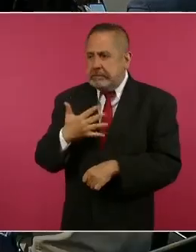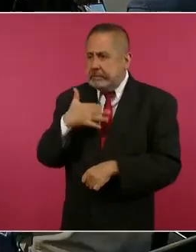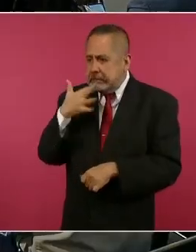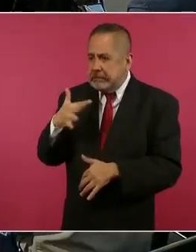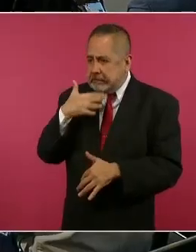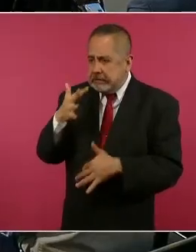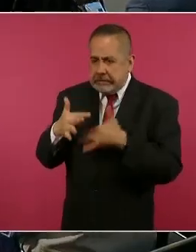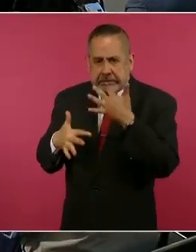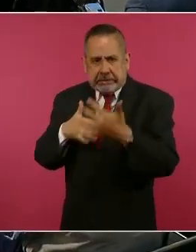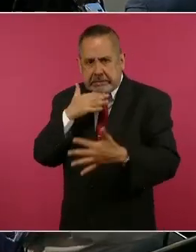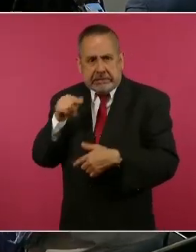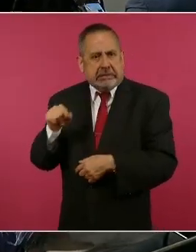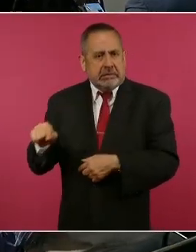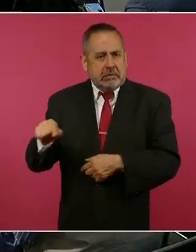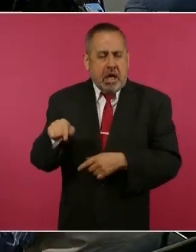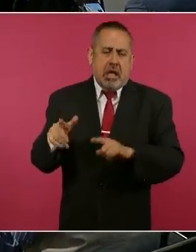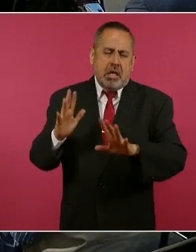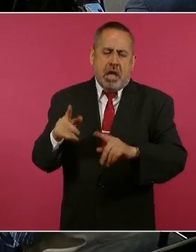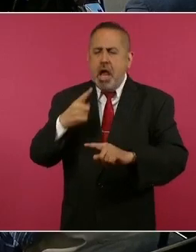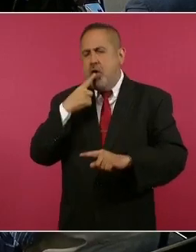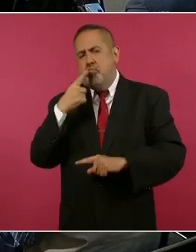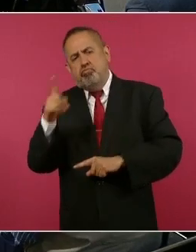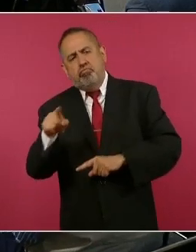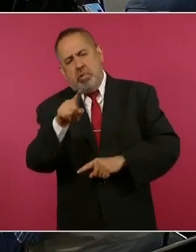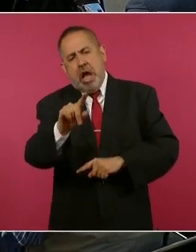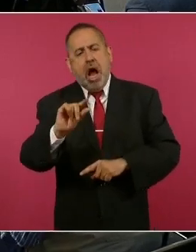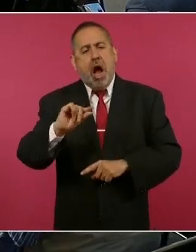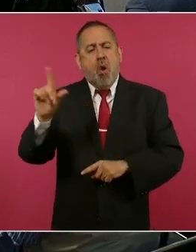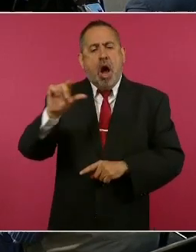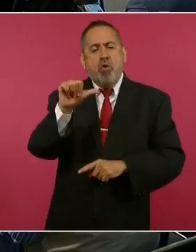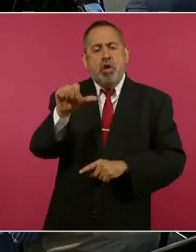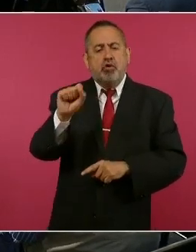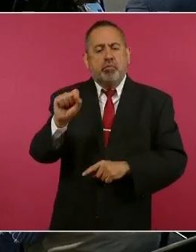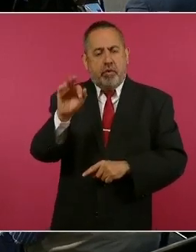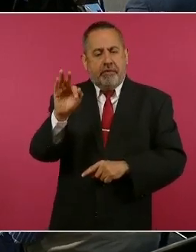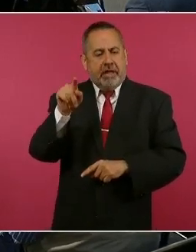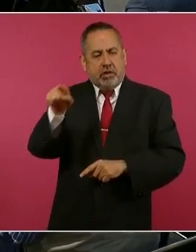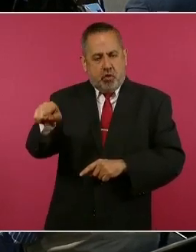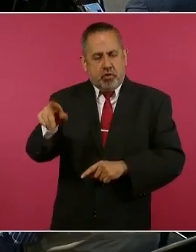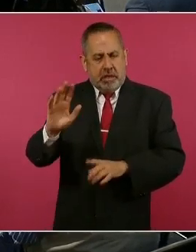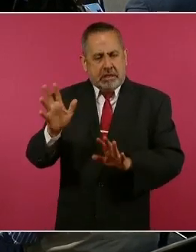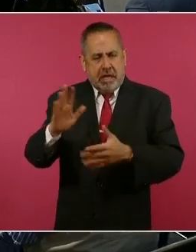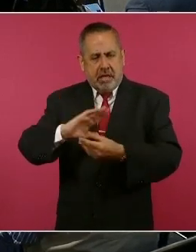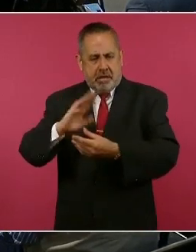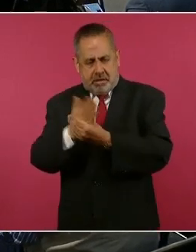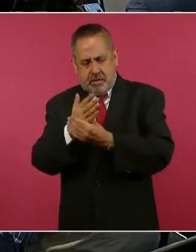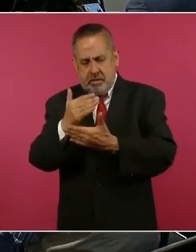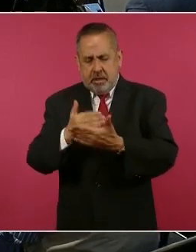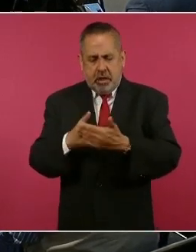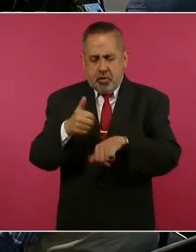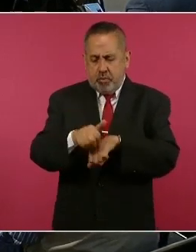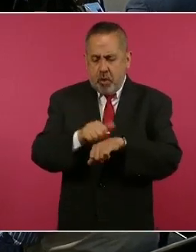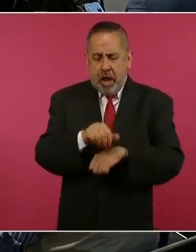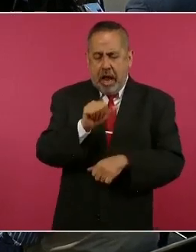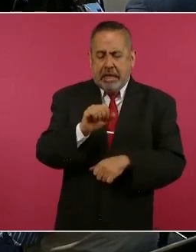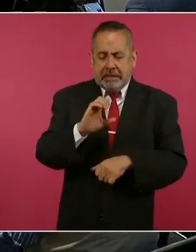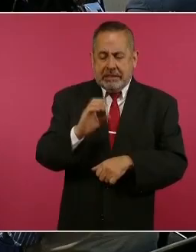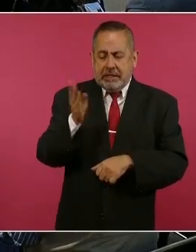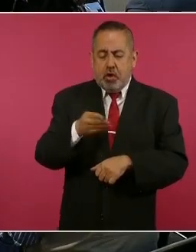una denuncia interpuesta ante la Auditoría Superior del Estado bajo el expediente